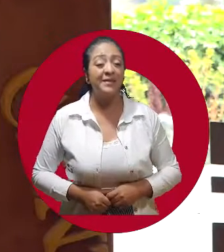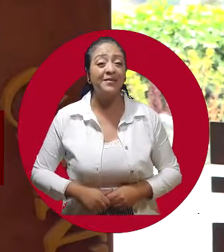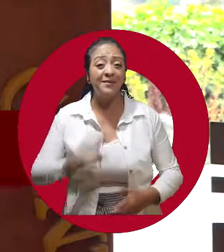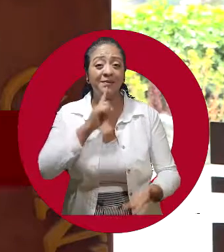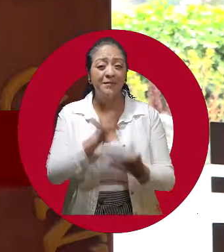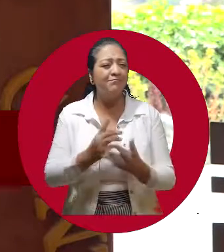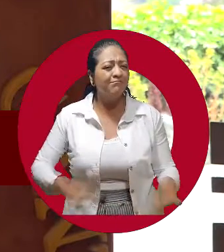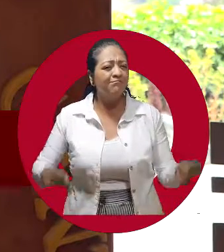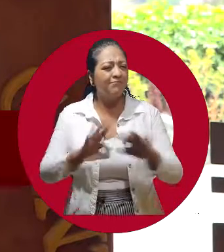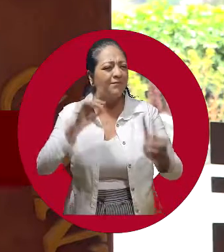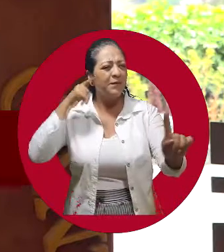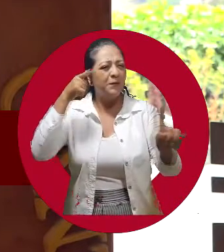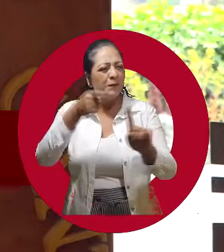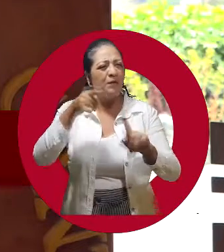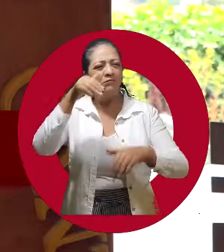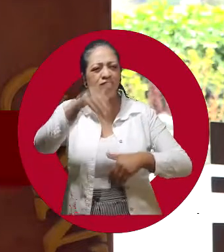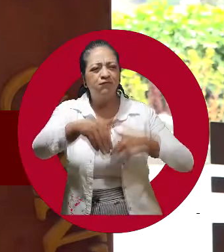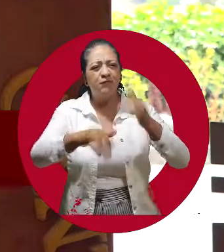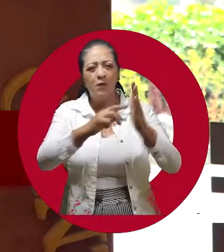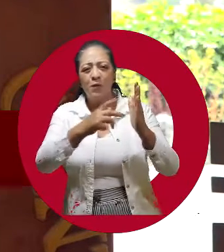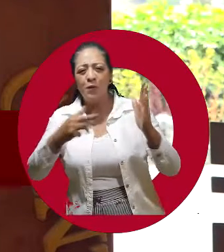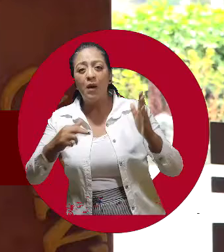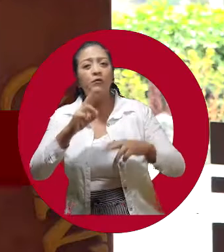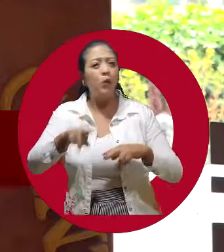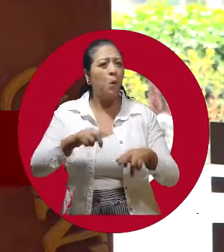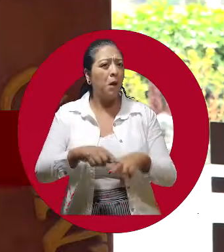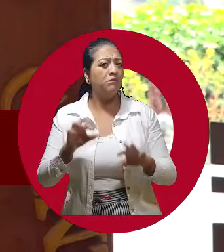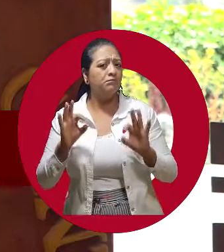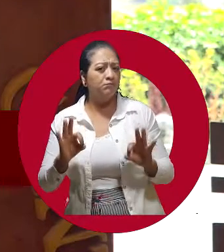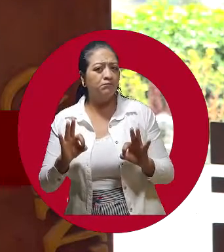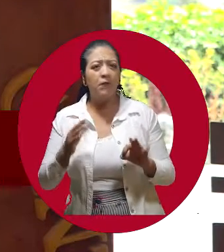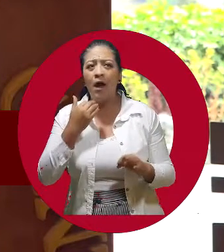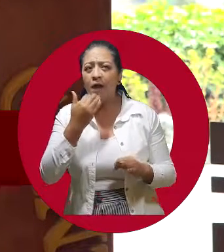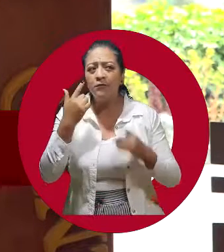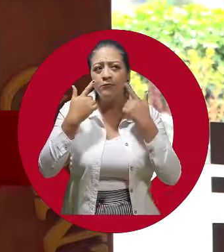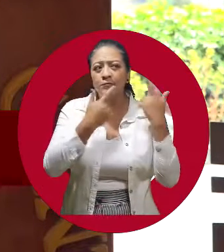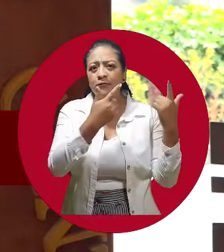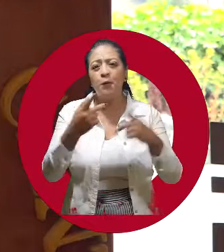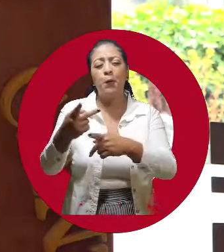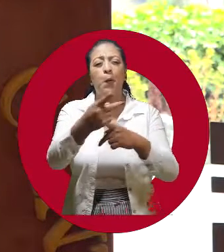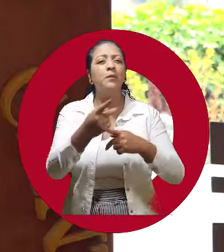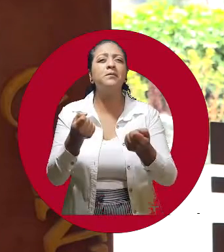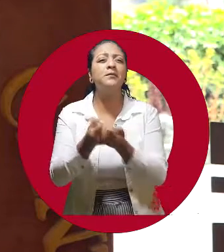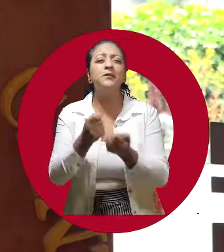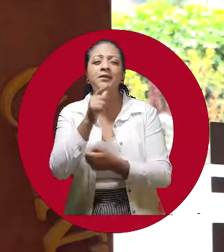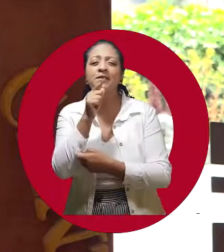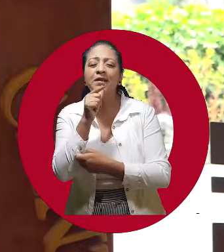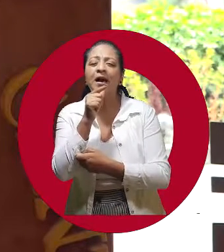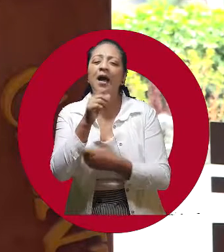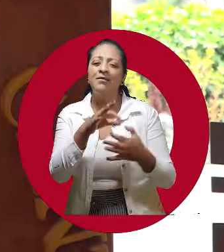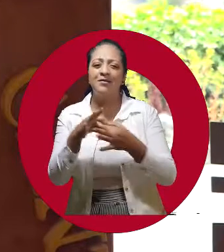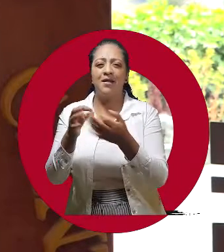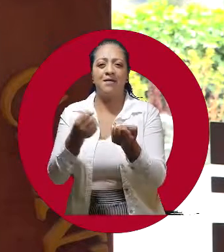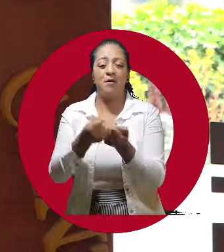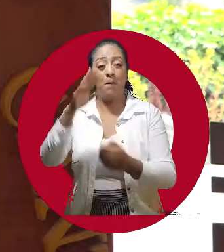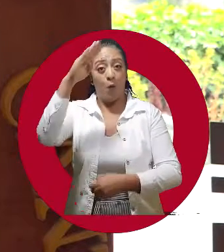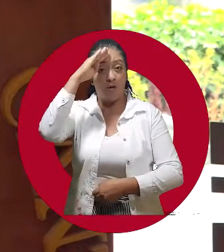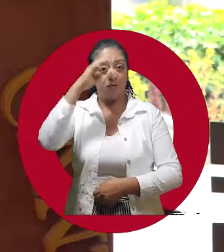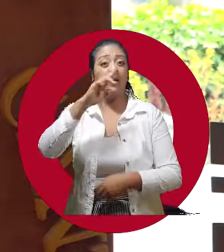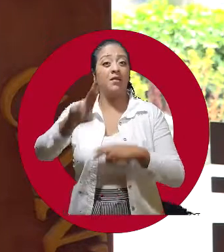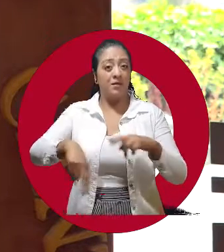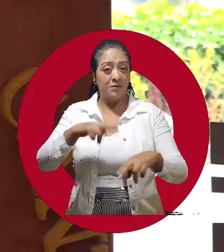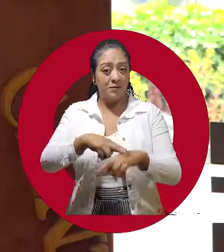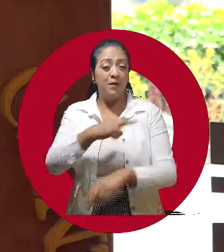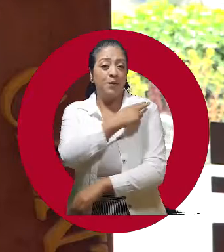Con la finalidad de que la travesía se realice con normalidad y no exista ningún contratiempo, se contará con la colaboración de la Policía